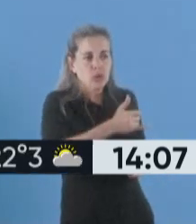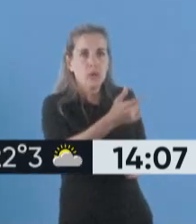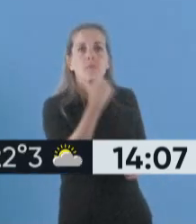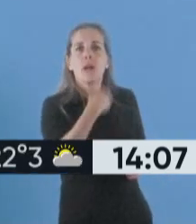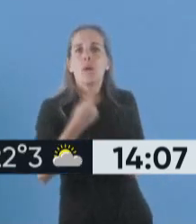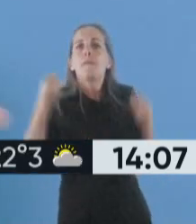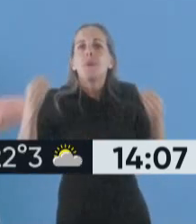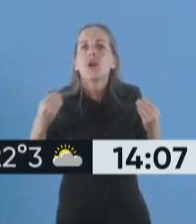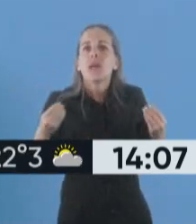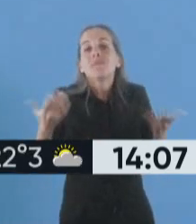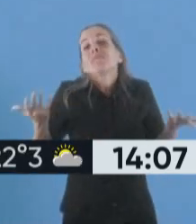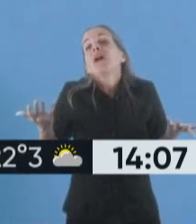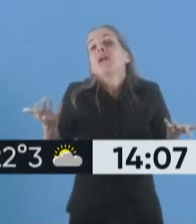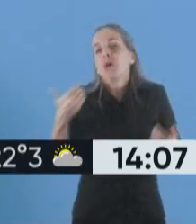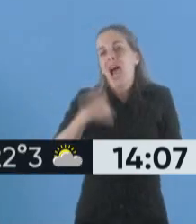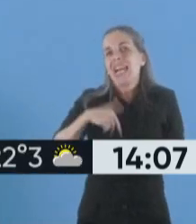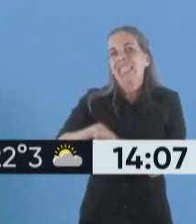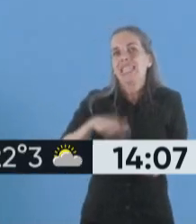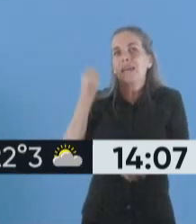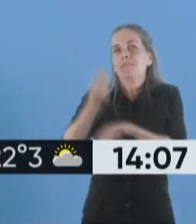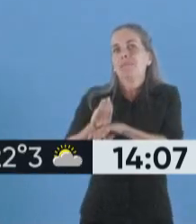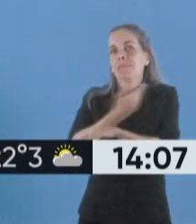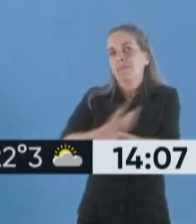qué? Y porque por Argentina pasó Perón.